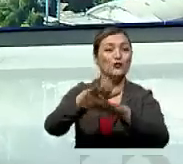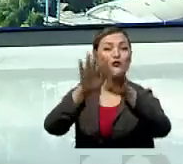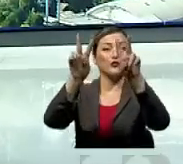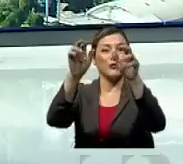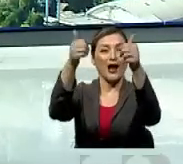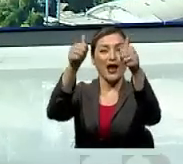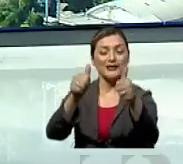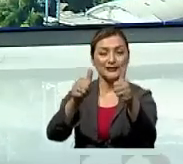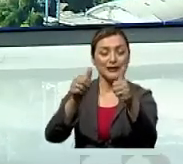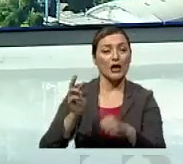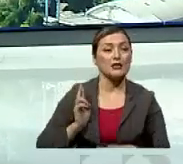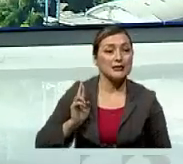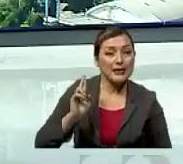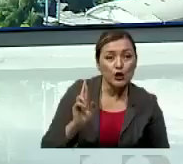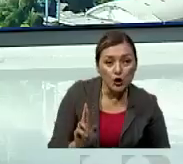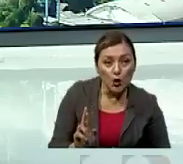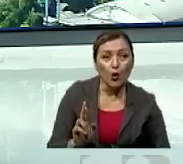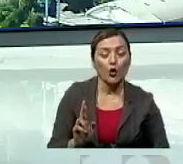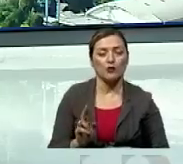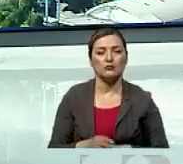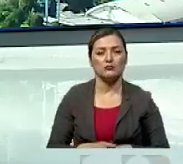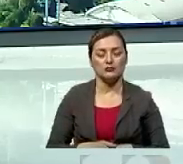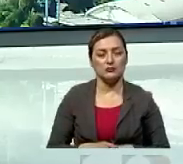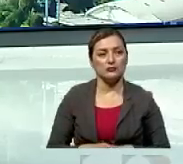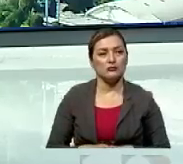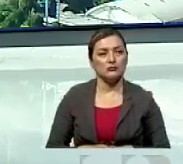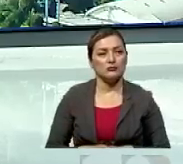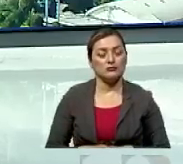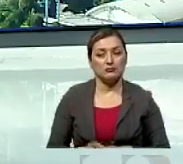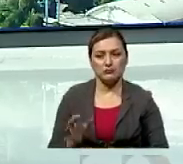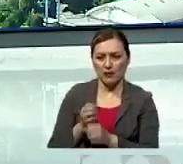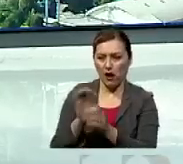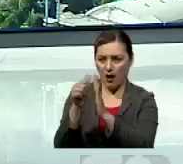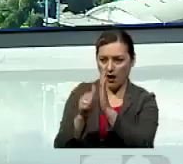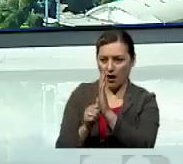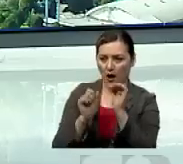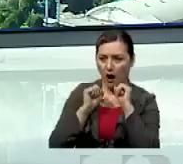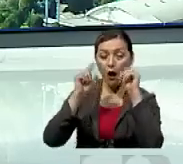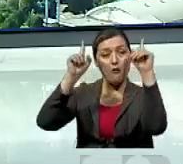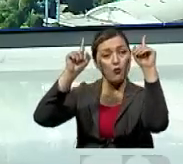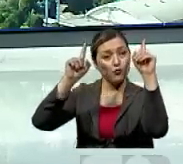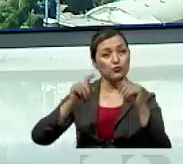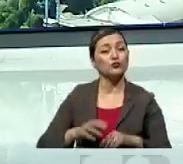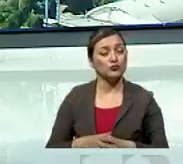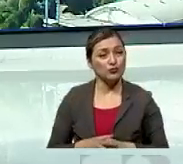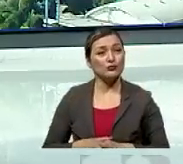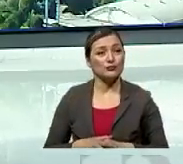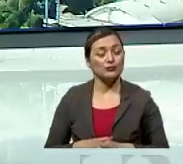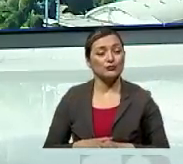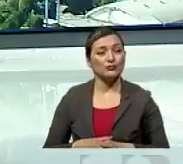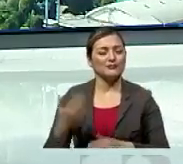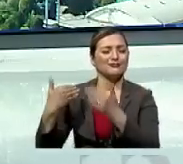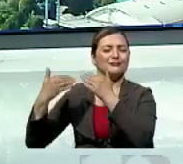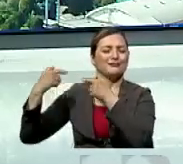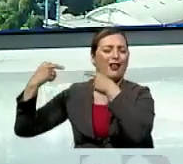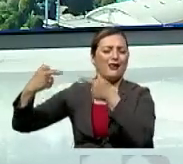con arte religioso barroco y lo que hace es maravilloso. Tal como la herencia que dejó